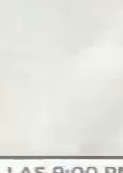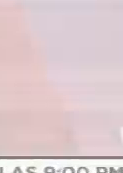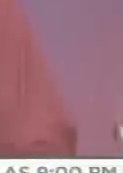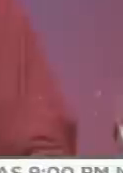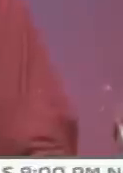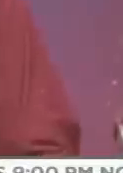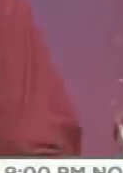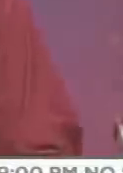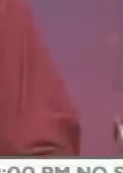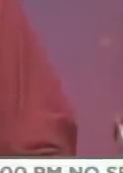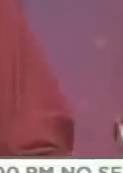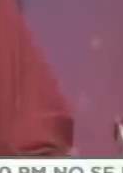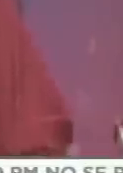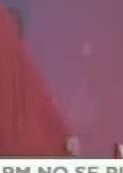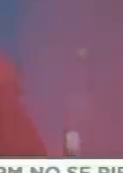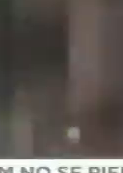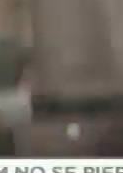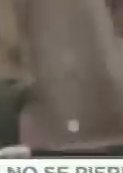¿Era o eres?